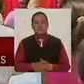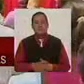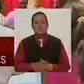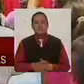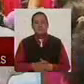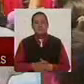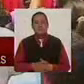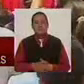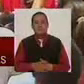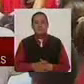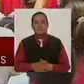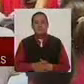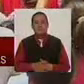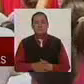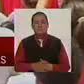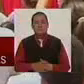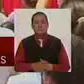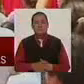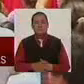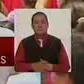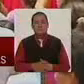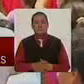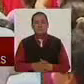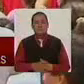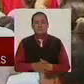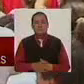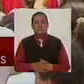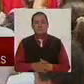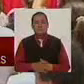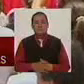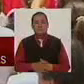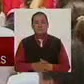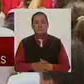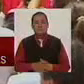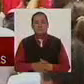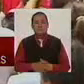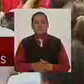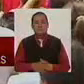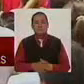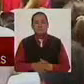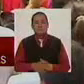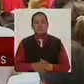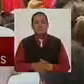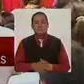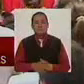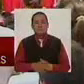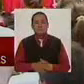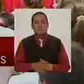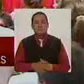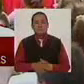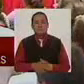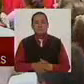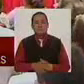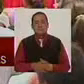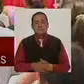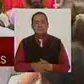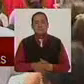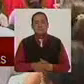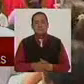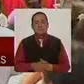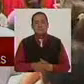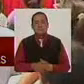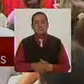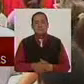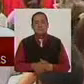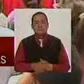Educación, hay una duda que así, padre, hasta casmi, iscamanticami, ina nunkin, tu